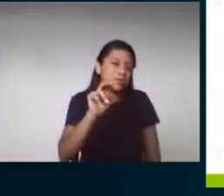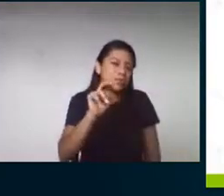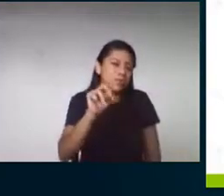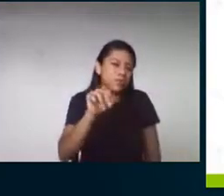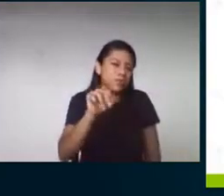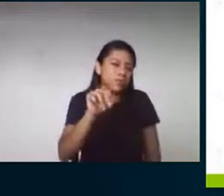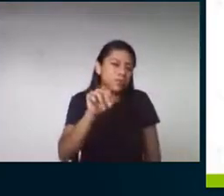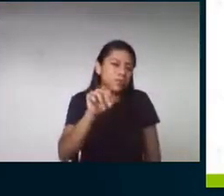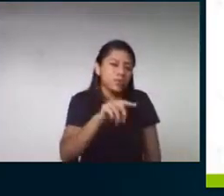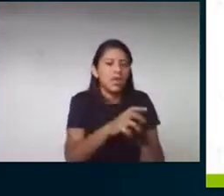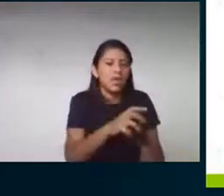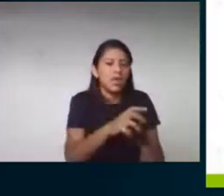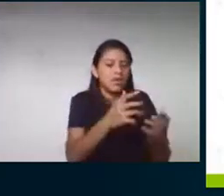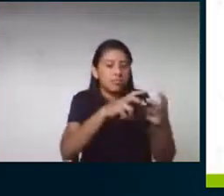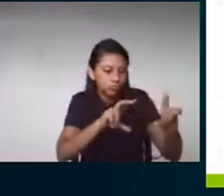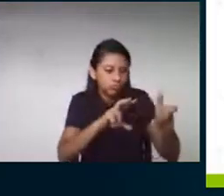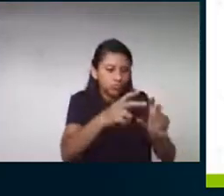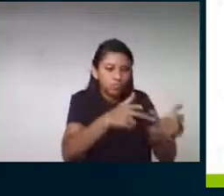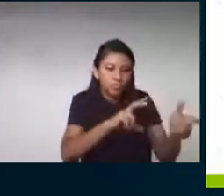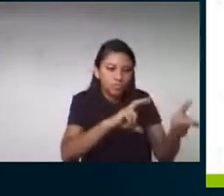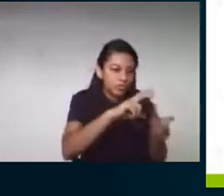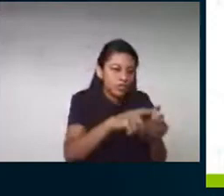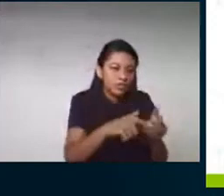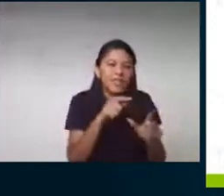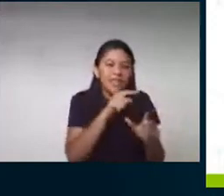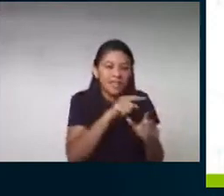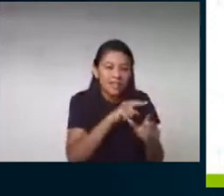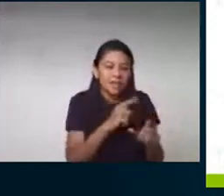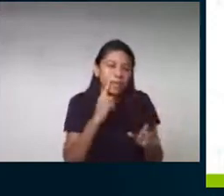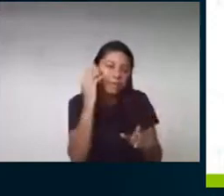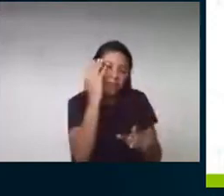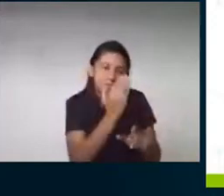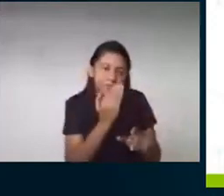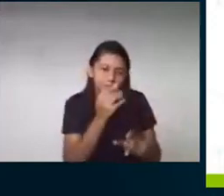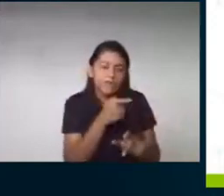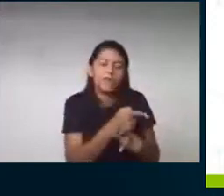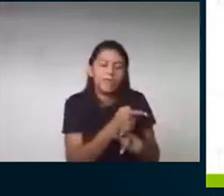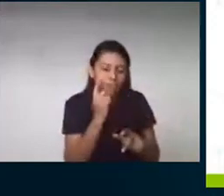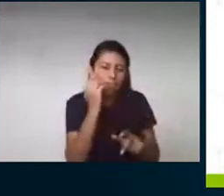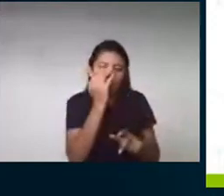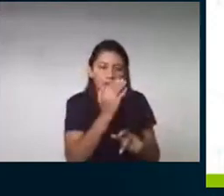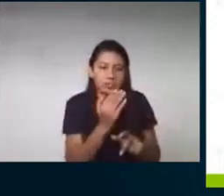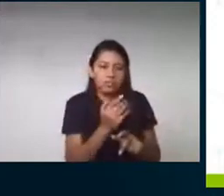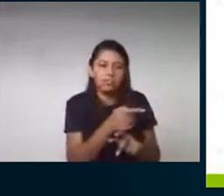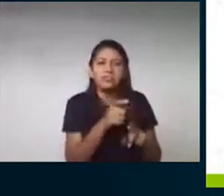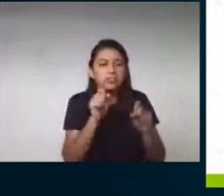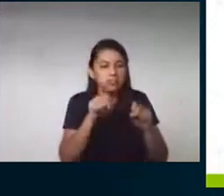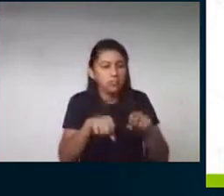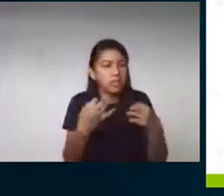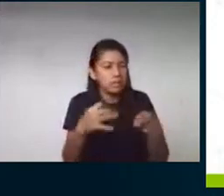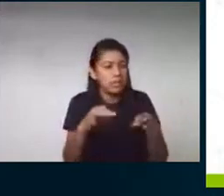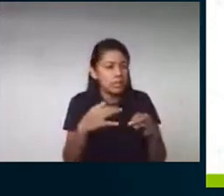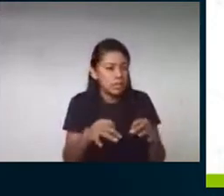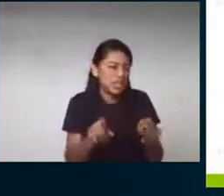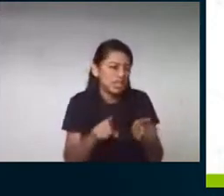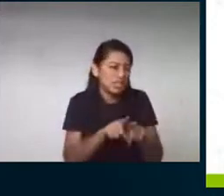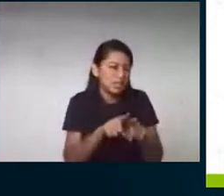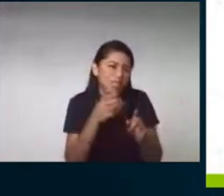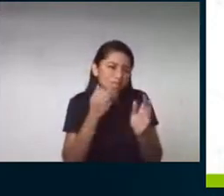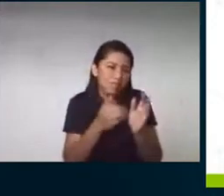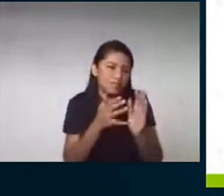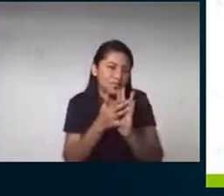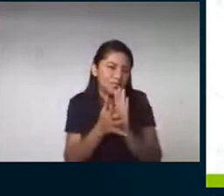simulaciones rápidas, ¿sí? Como los simuladores de procesos, o ya pueden ser simulaciones mucho más complejas en el caso de añadir como